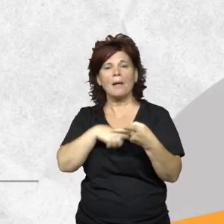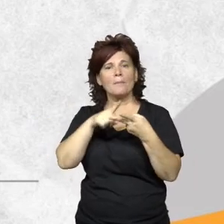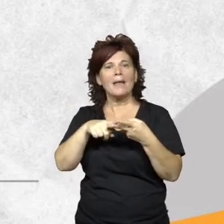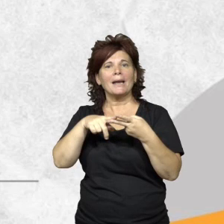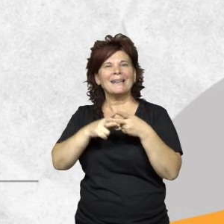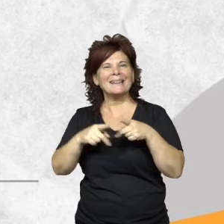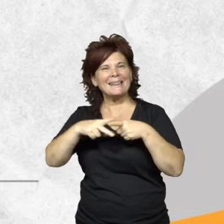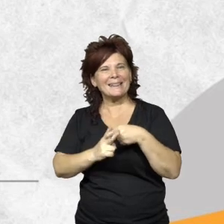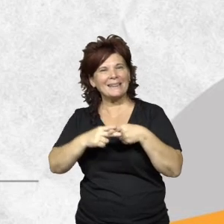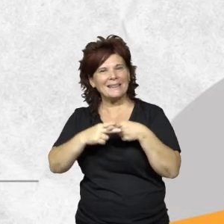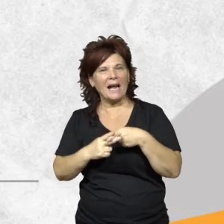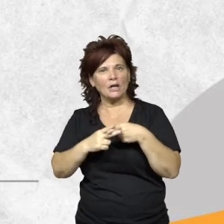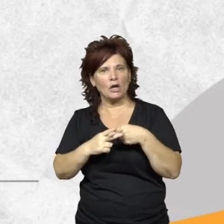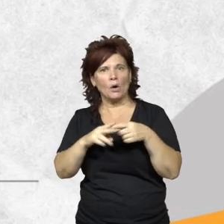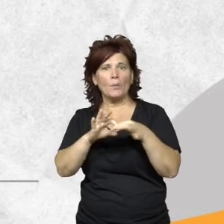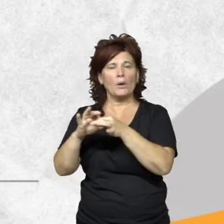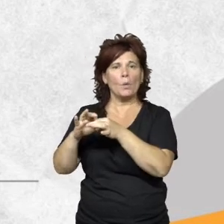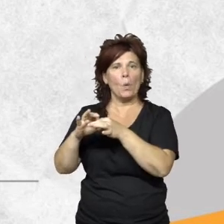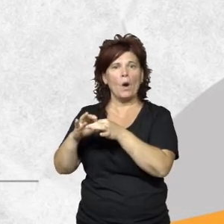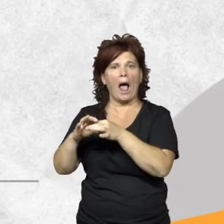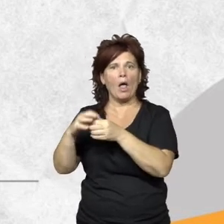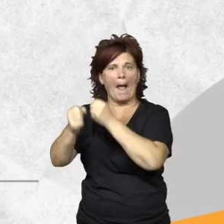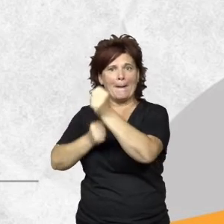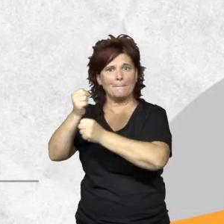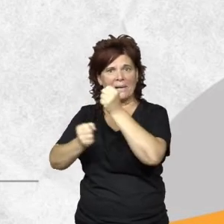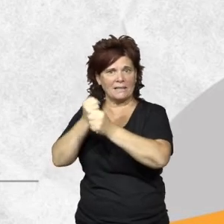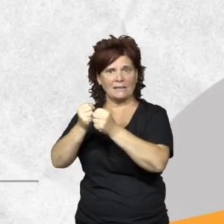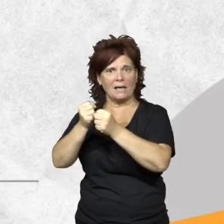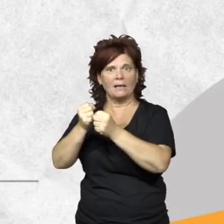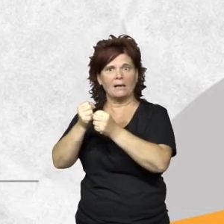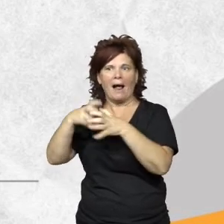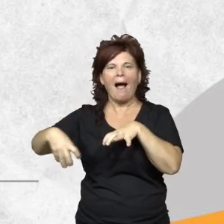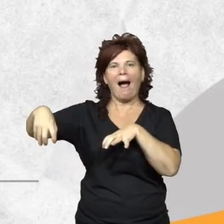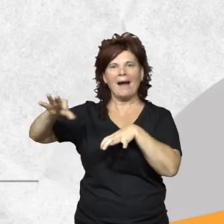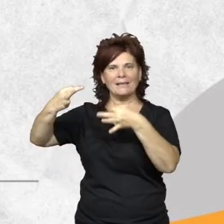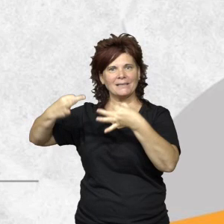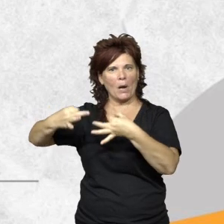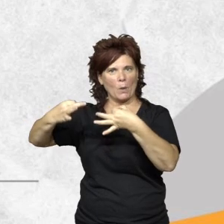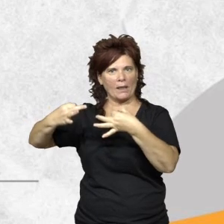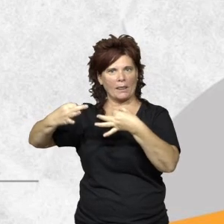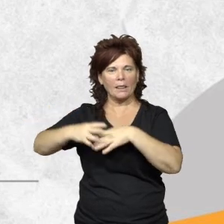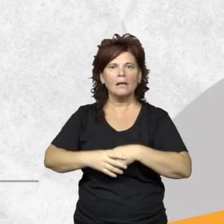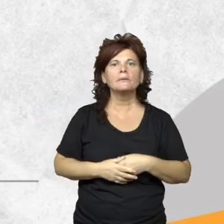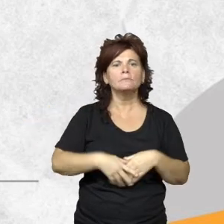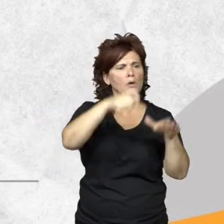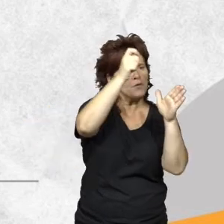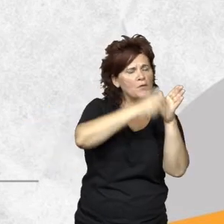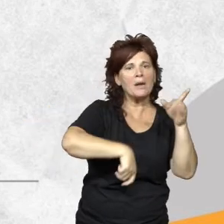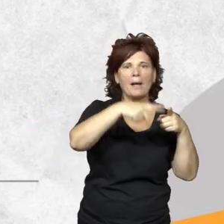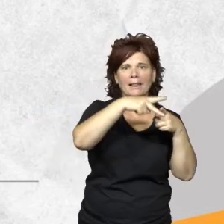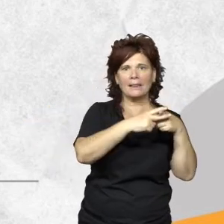seguridad e higiene de la empresa. Una vez finalizada el acta, la firma tanto el